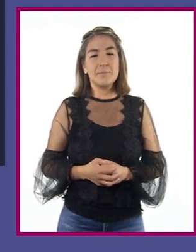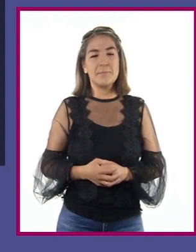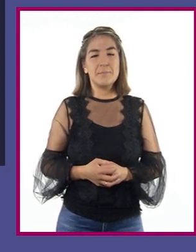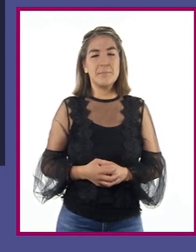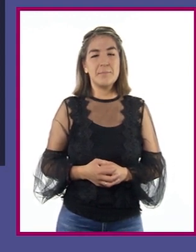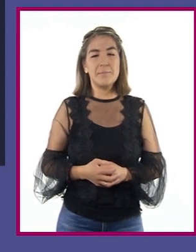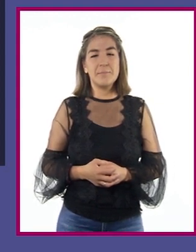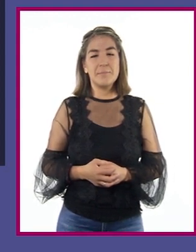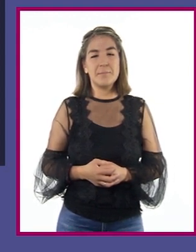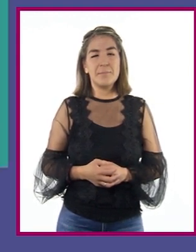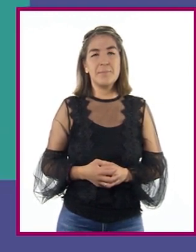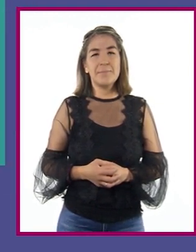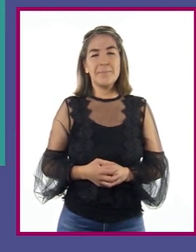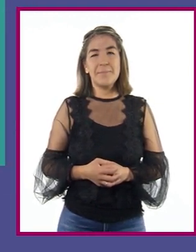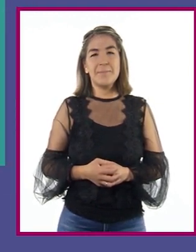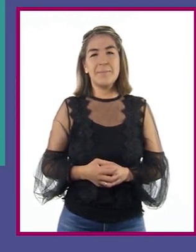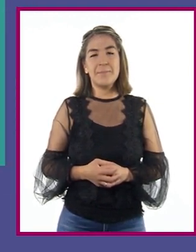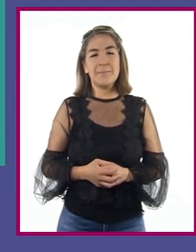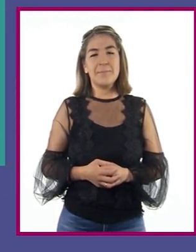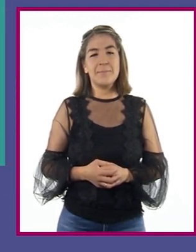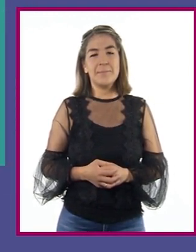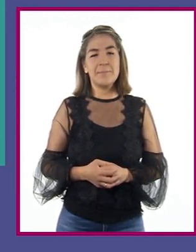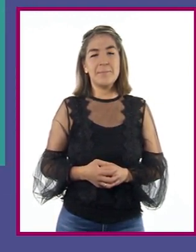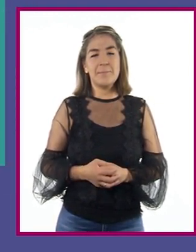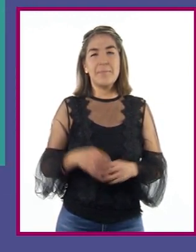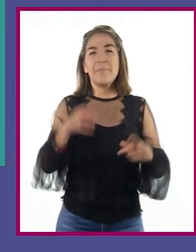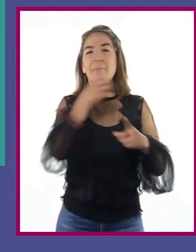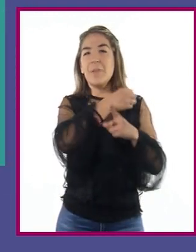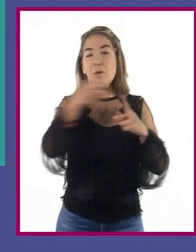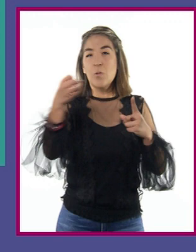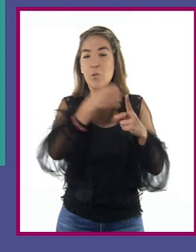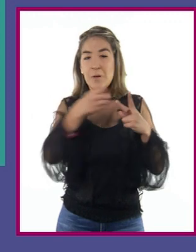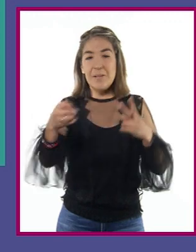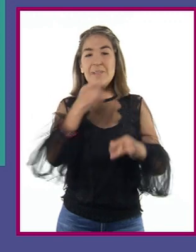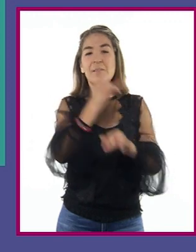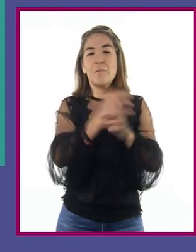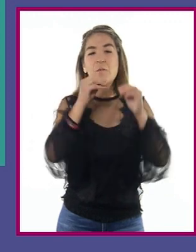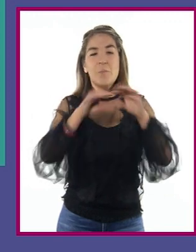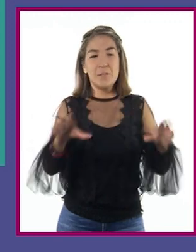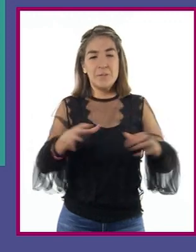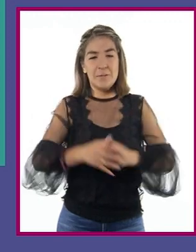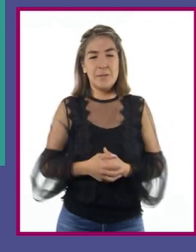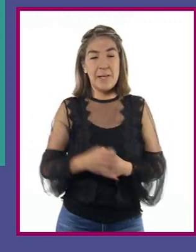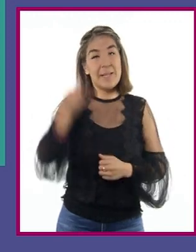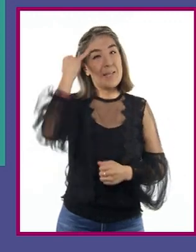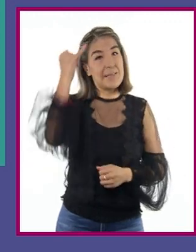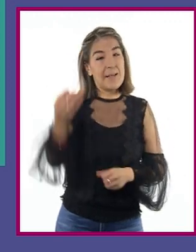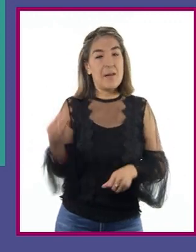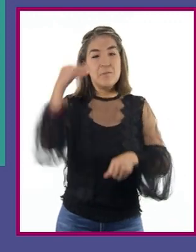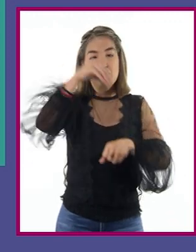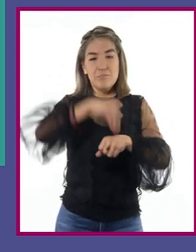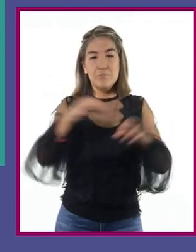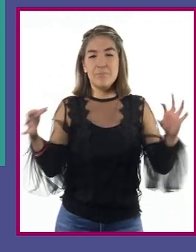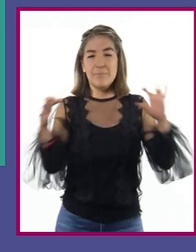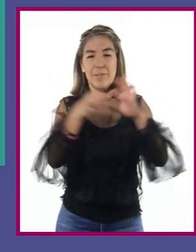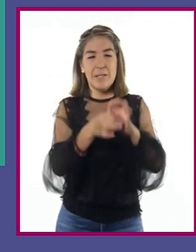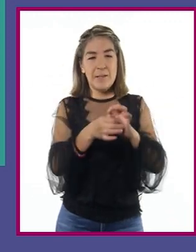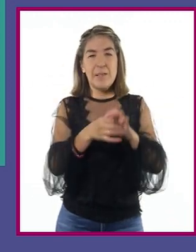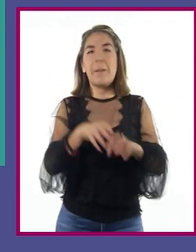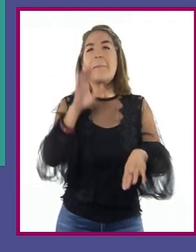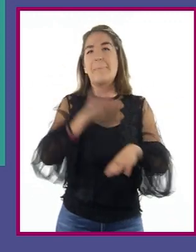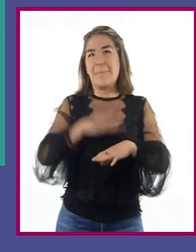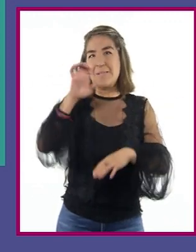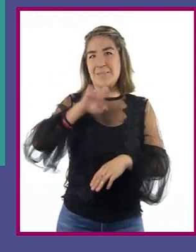hacen más claro. Organizan o jerarquizan la información, unen ideas o introducen información